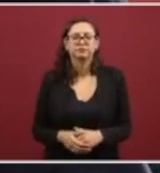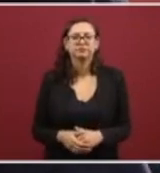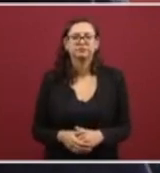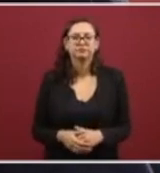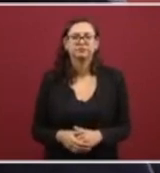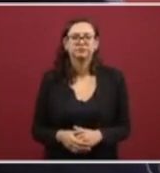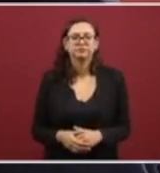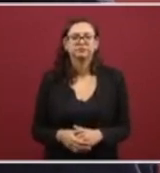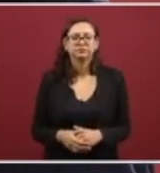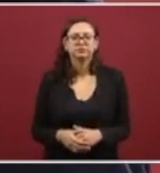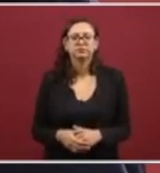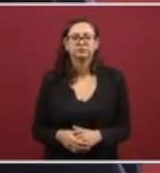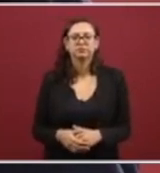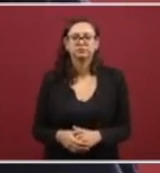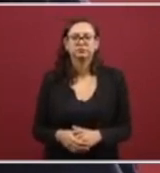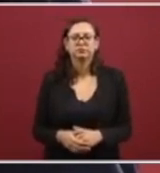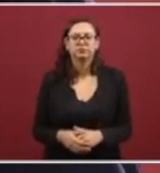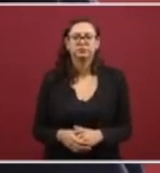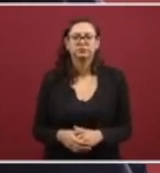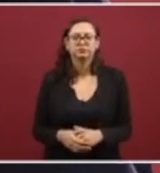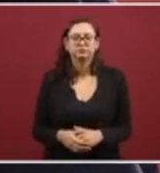es todo un desafío,